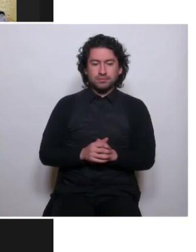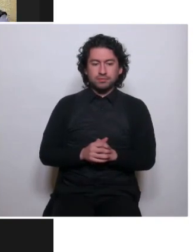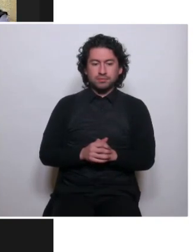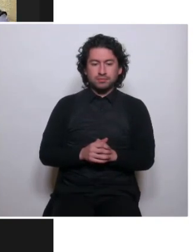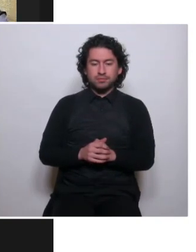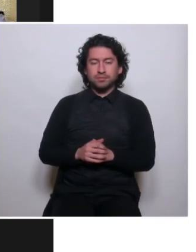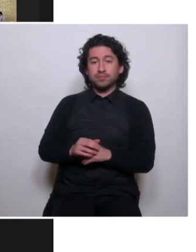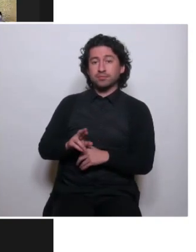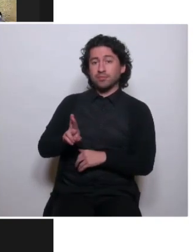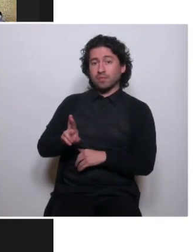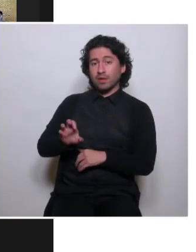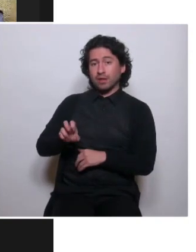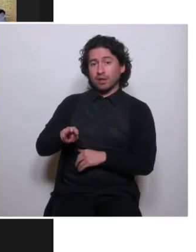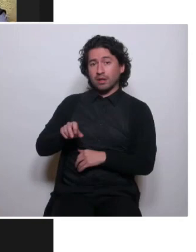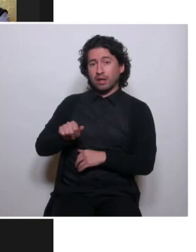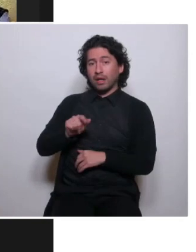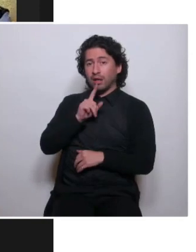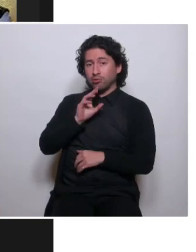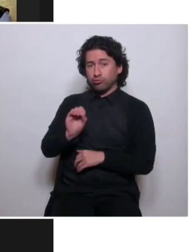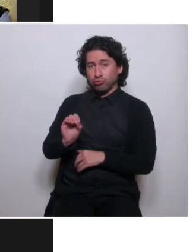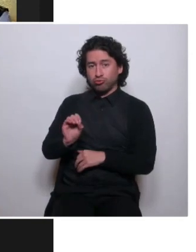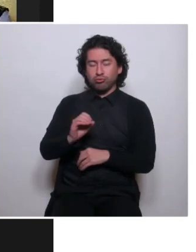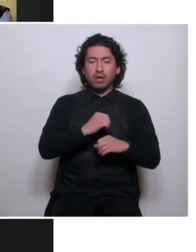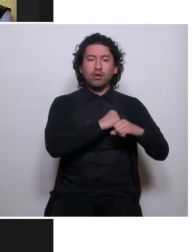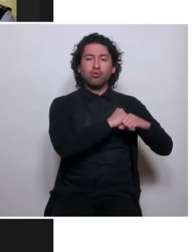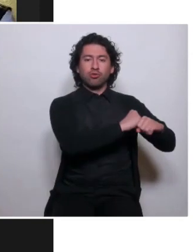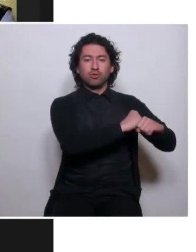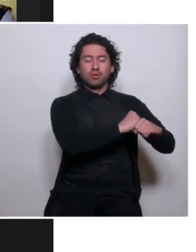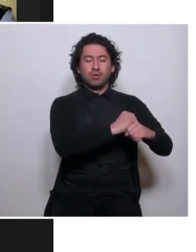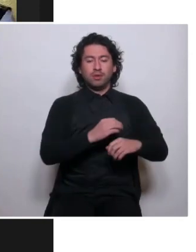Convencional Renato Garín. En contra, secretario.